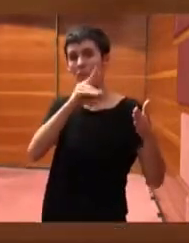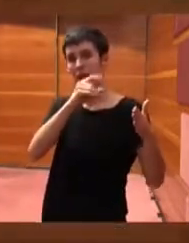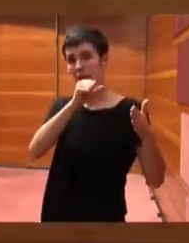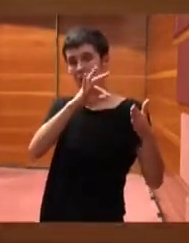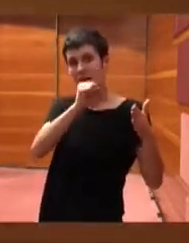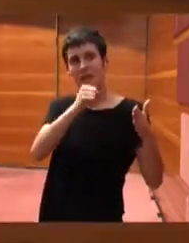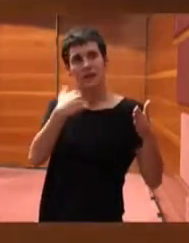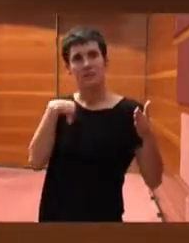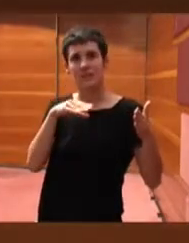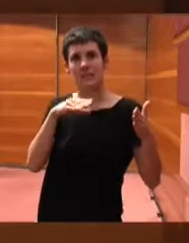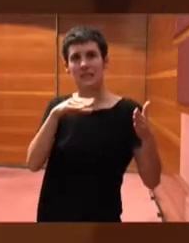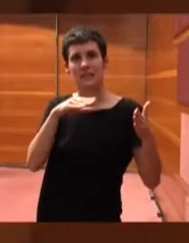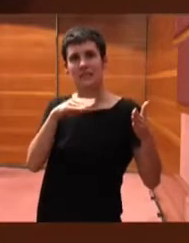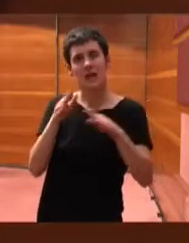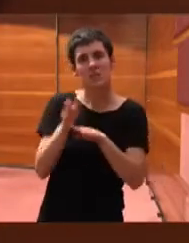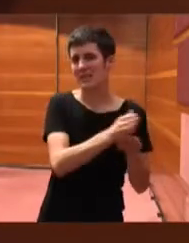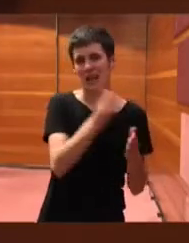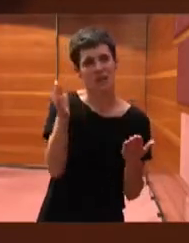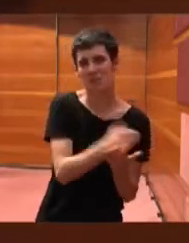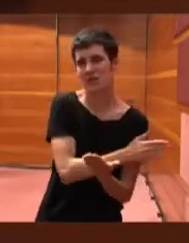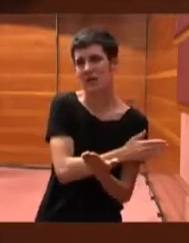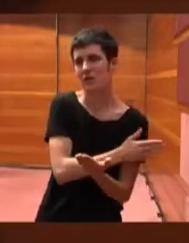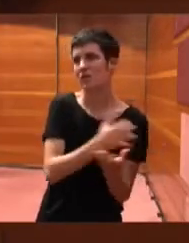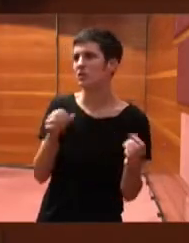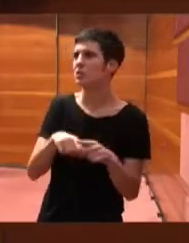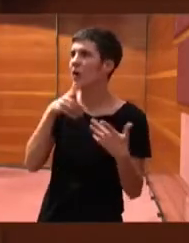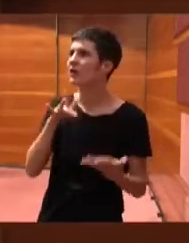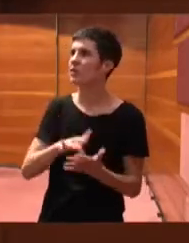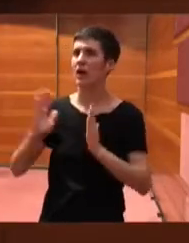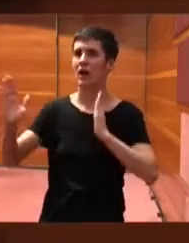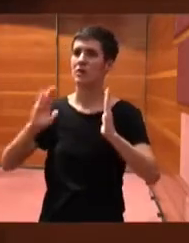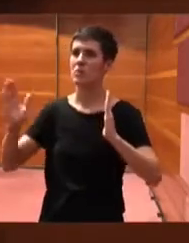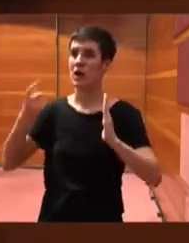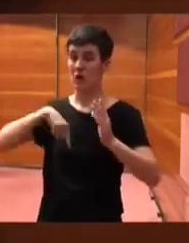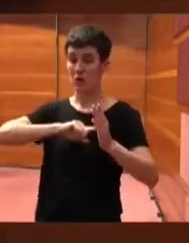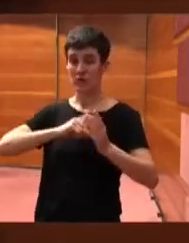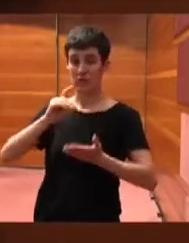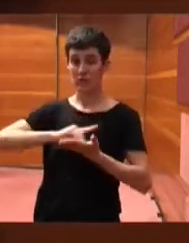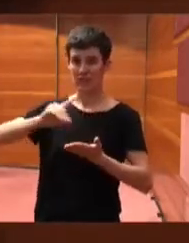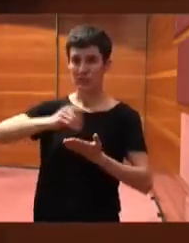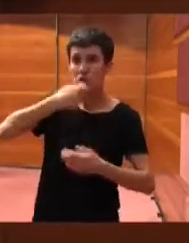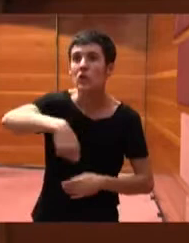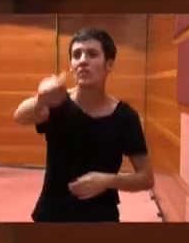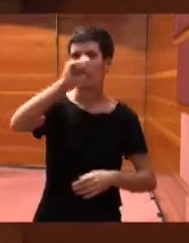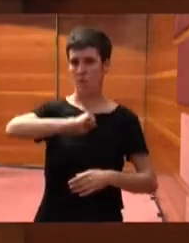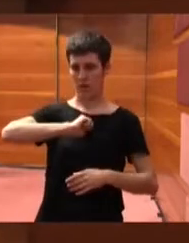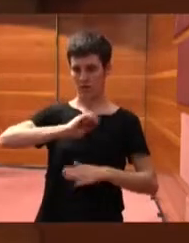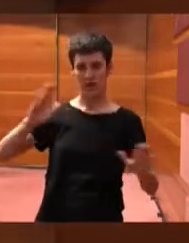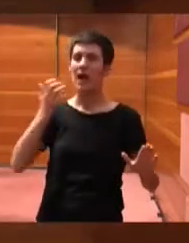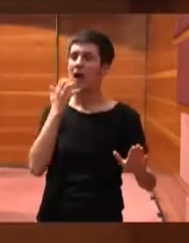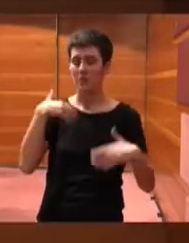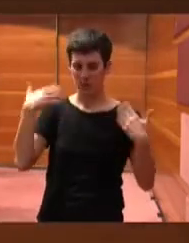tenemos que estar en el Small Data, en el que nos devuelvan nuestros propios datos. Y te pongo un ejemplo, te lo explico muy, muy, muy